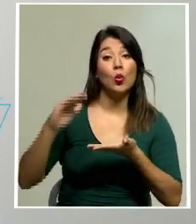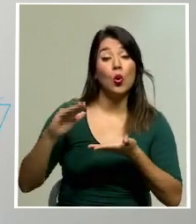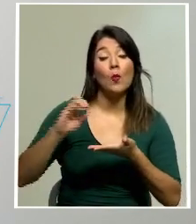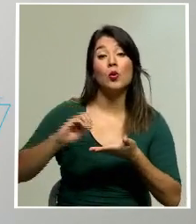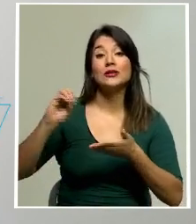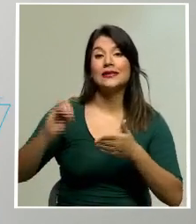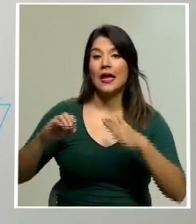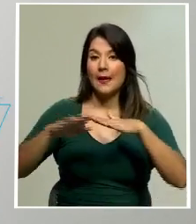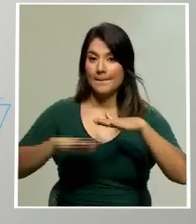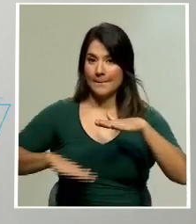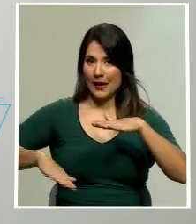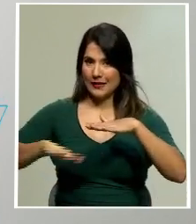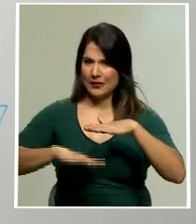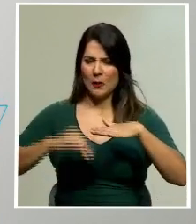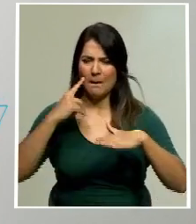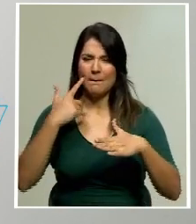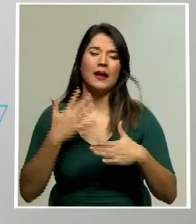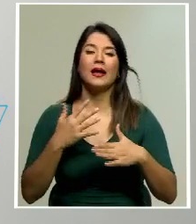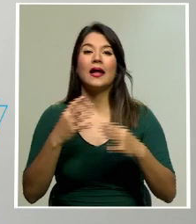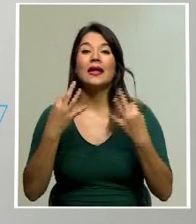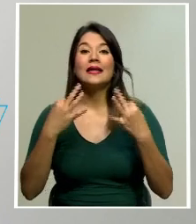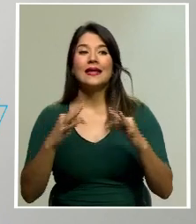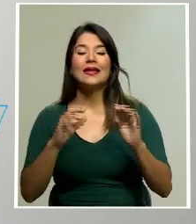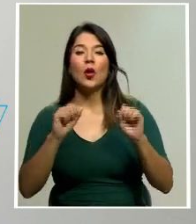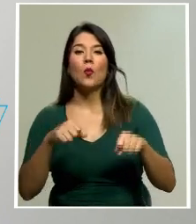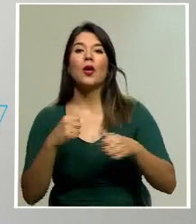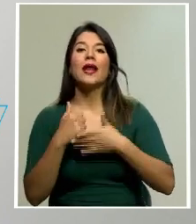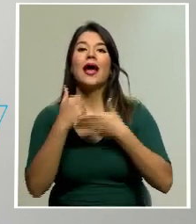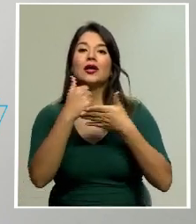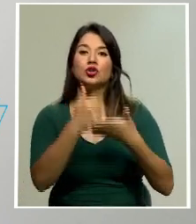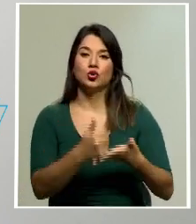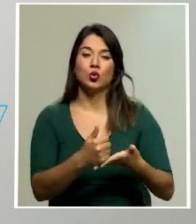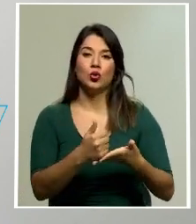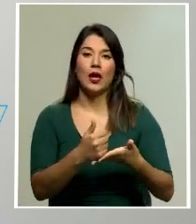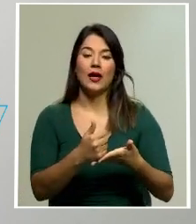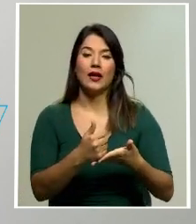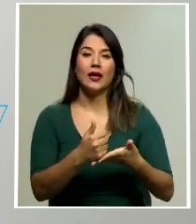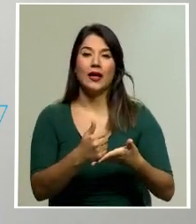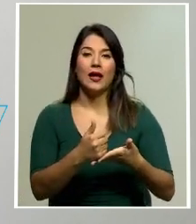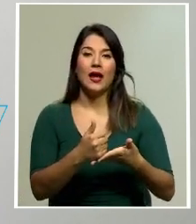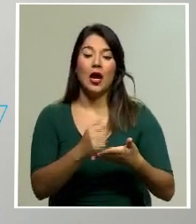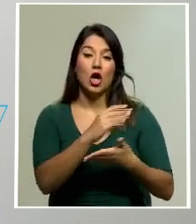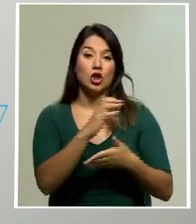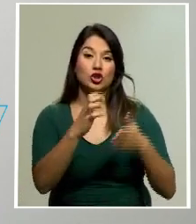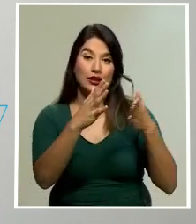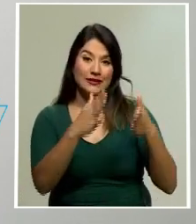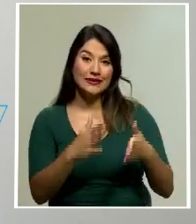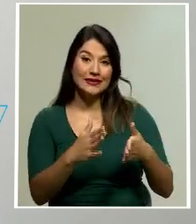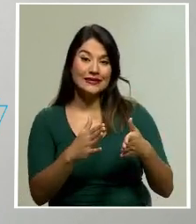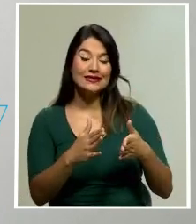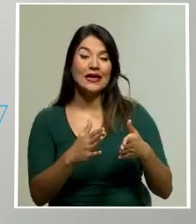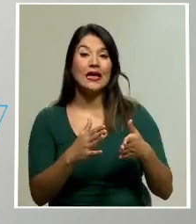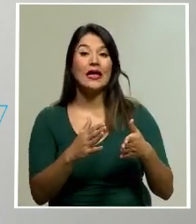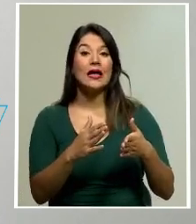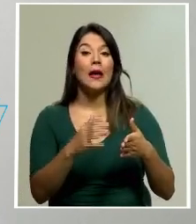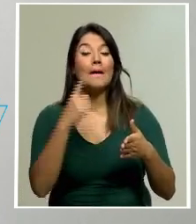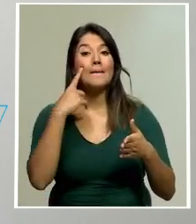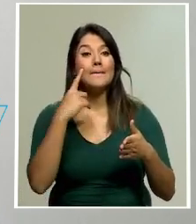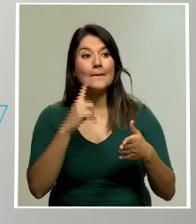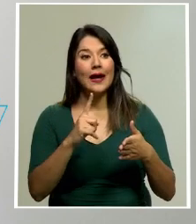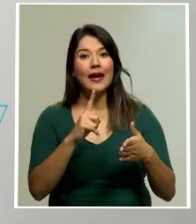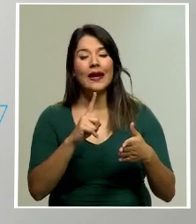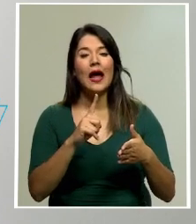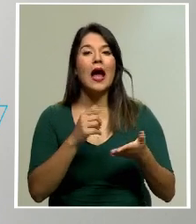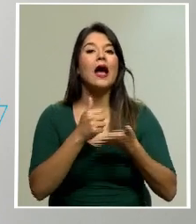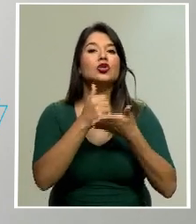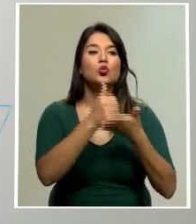monetaria, esperando que esa disminución se traslade también a las demás tasas, financieras que hay en el mercado,